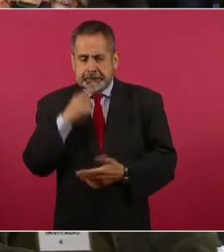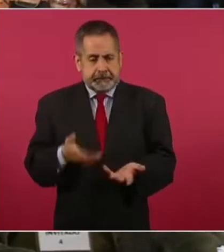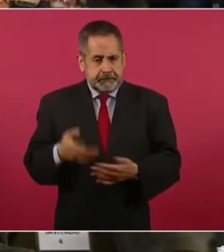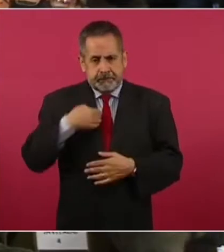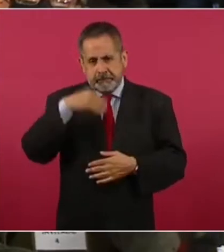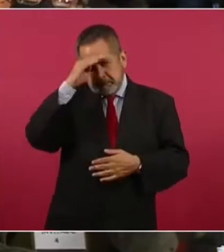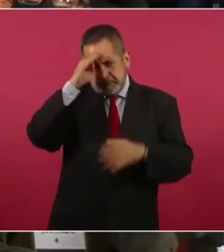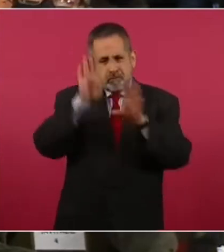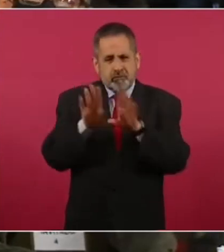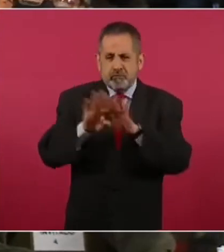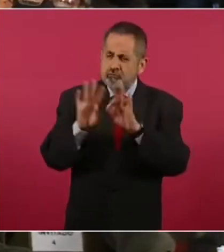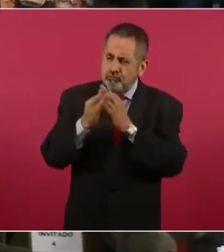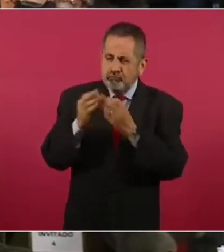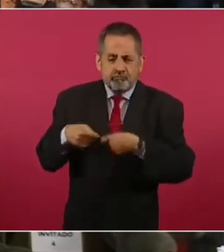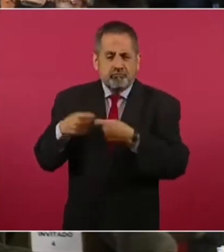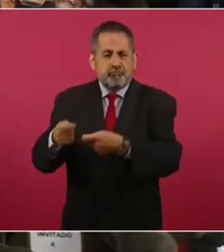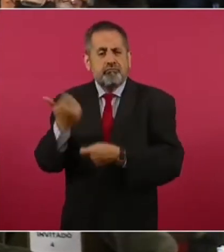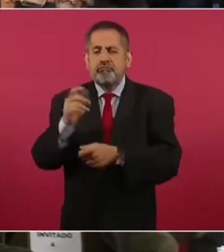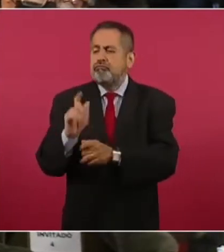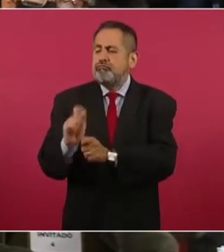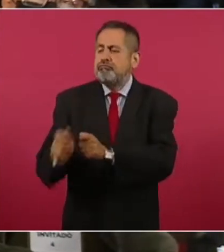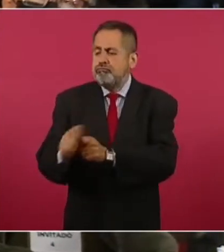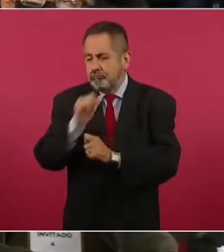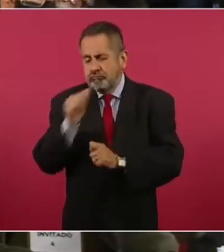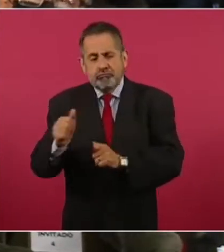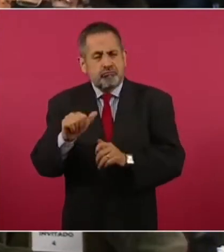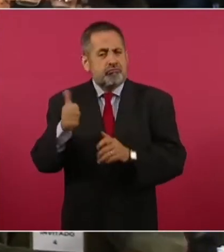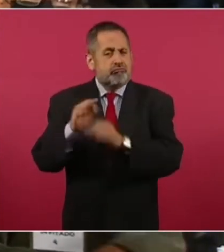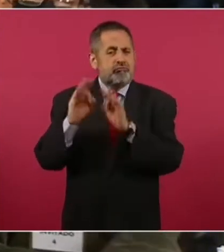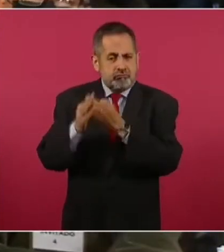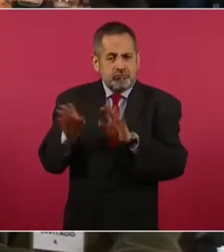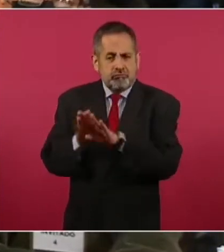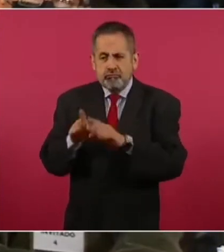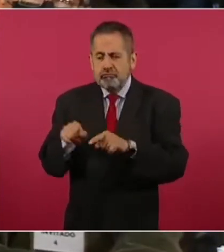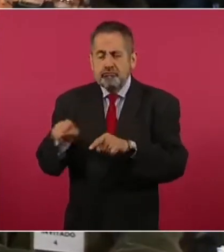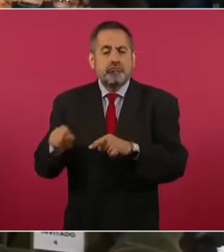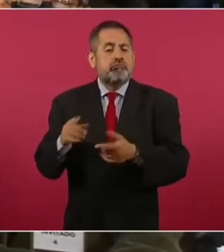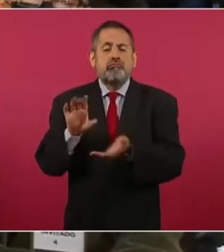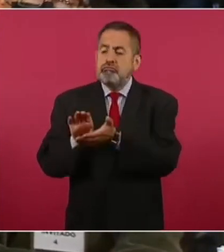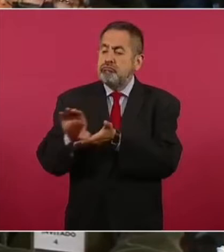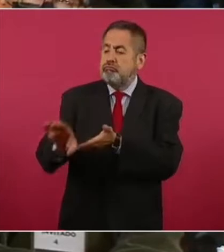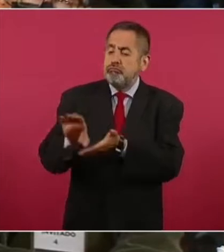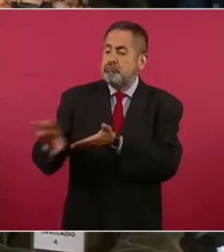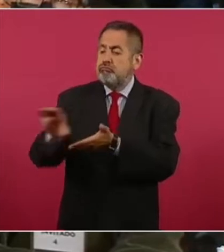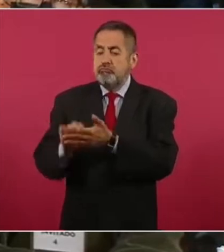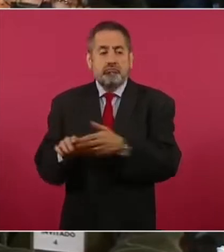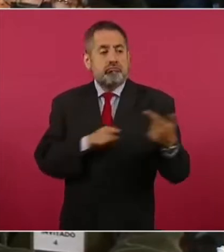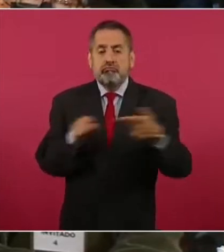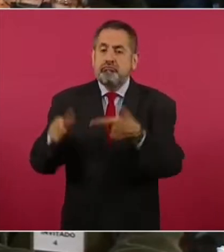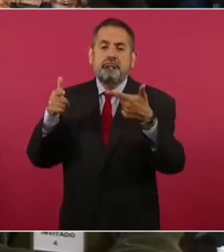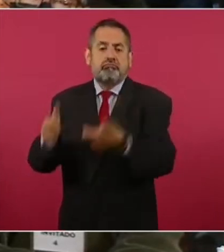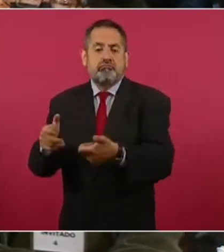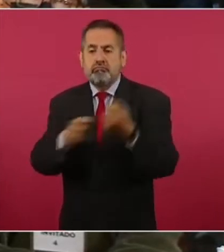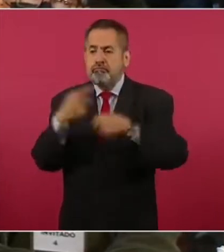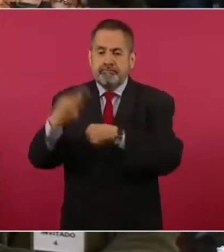¿Reconsideraría el mecanismo de pues a lo mejor no entregar directamente esta cantidad de dinero, que puedan ser expuestos a la inseguridad? ¿No podría ser muy riesgoso